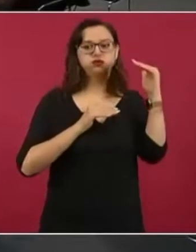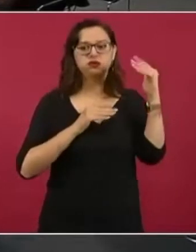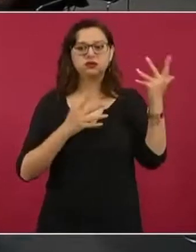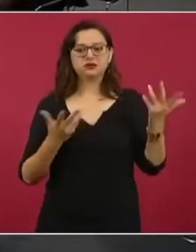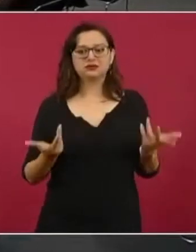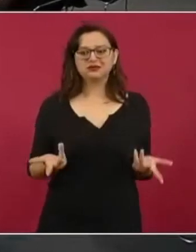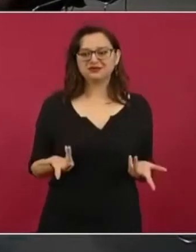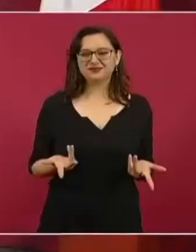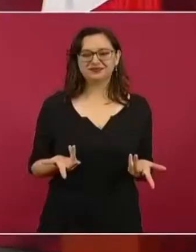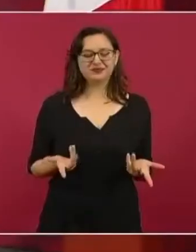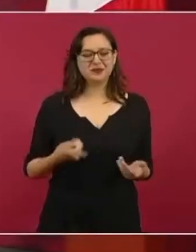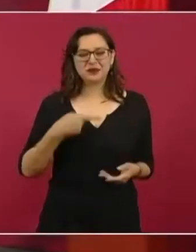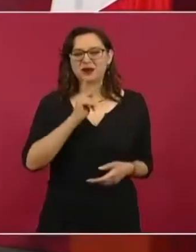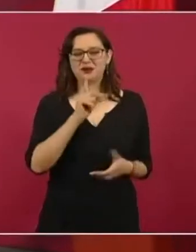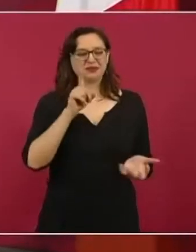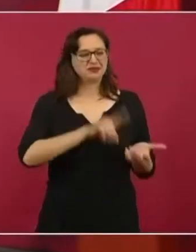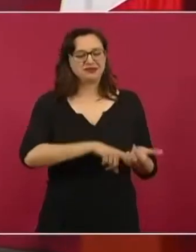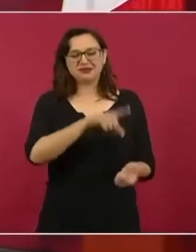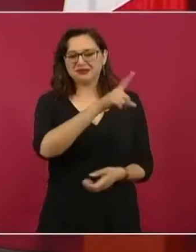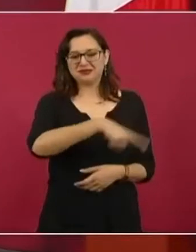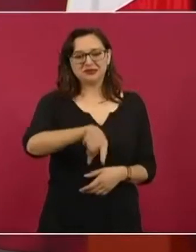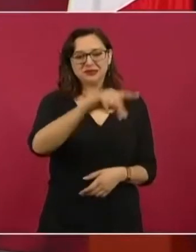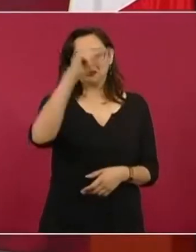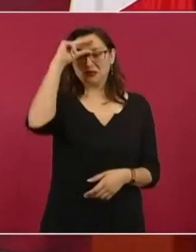completamente reaccionaria.